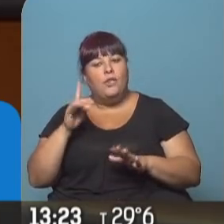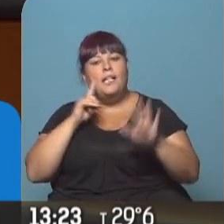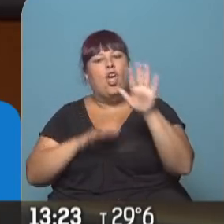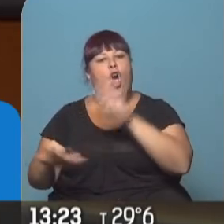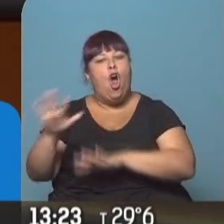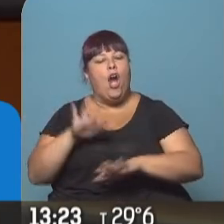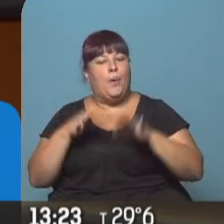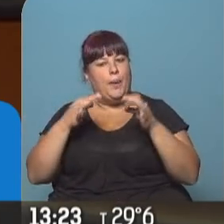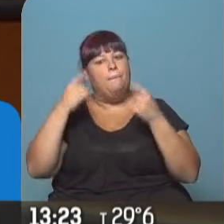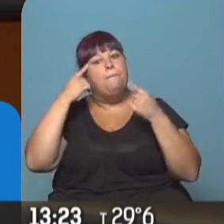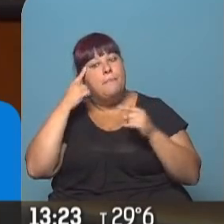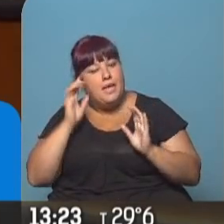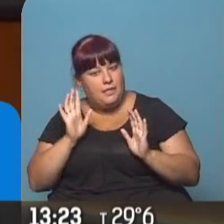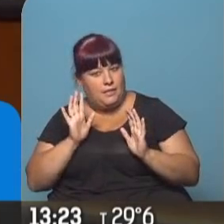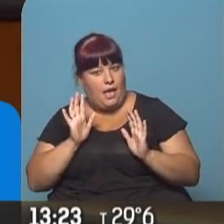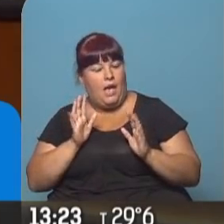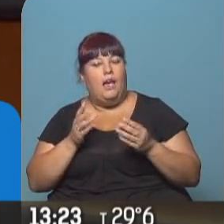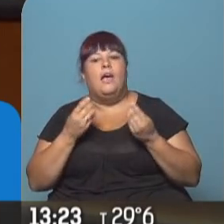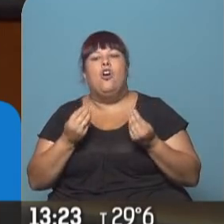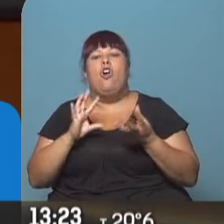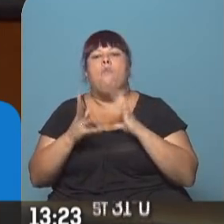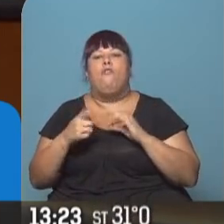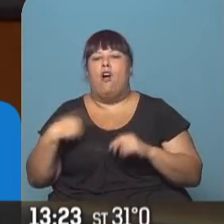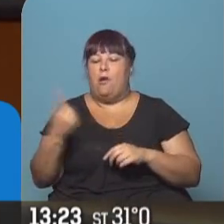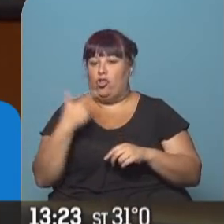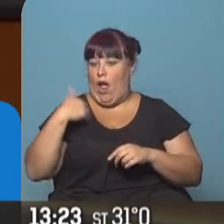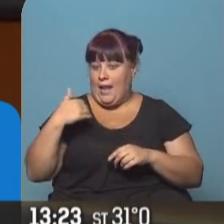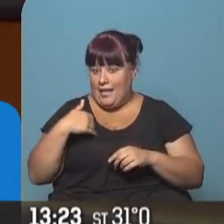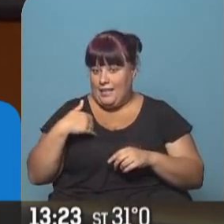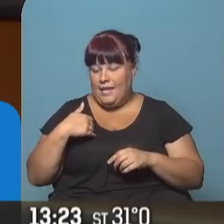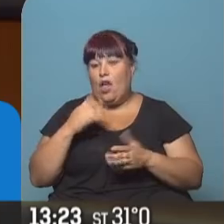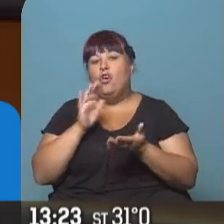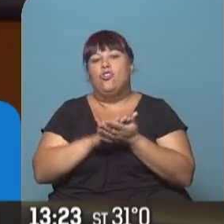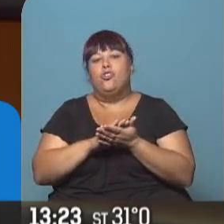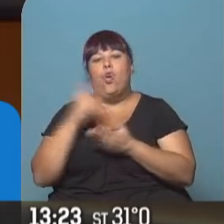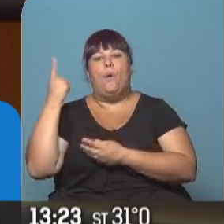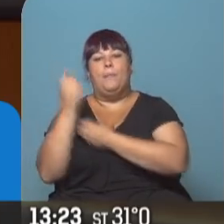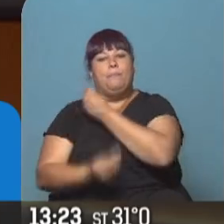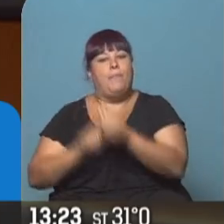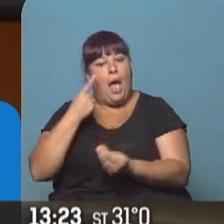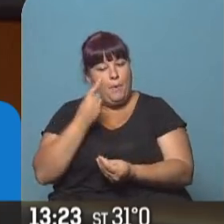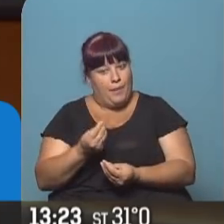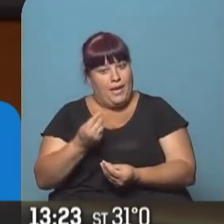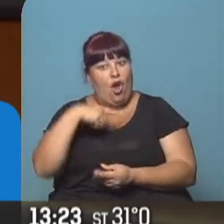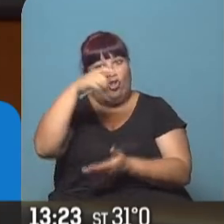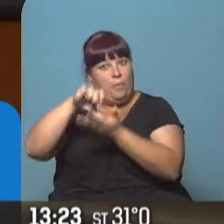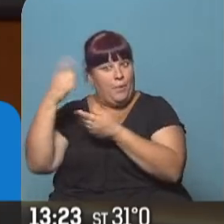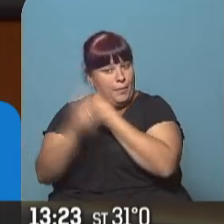organizarse y pensar qué tenemos que hacer nosotros en la Argentina con respecto a la migración para que